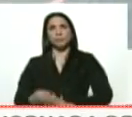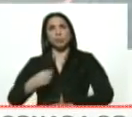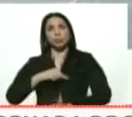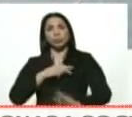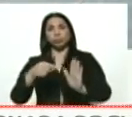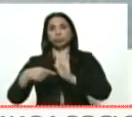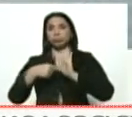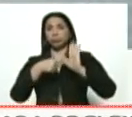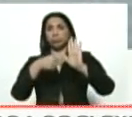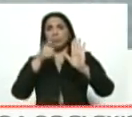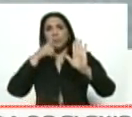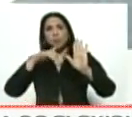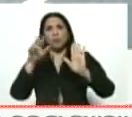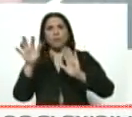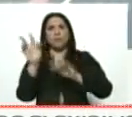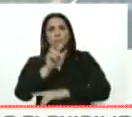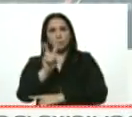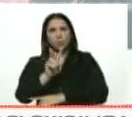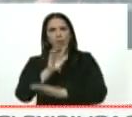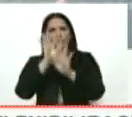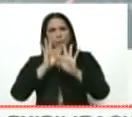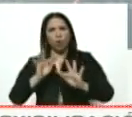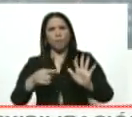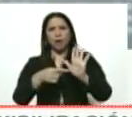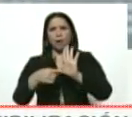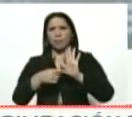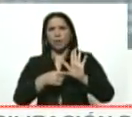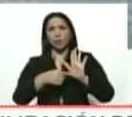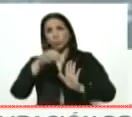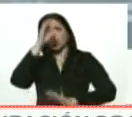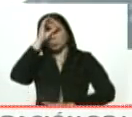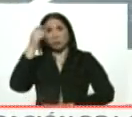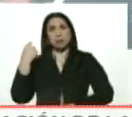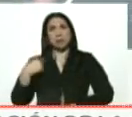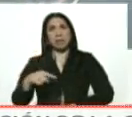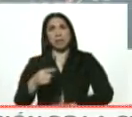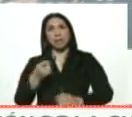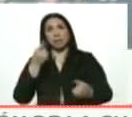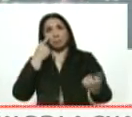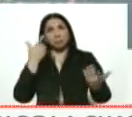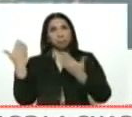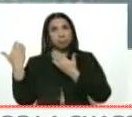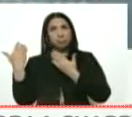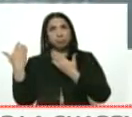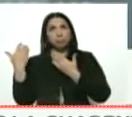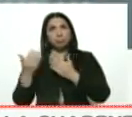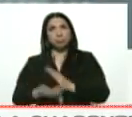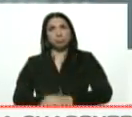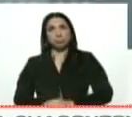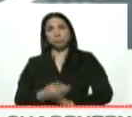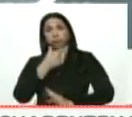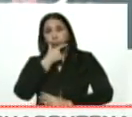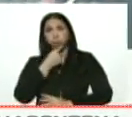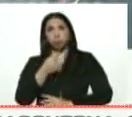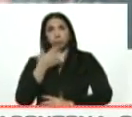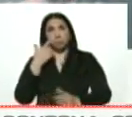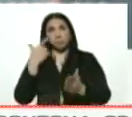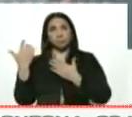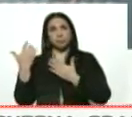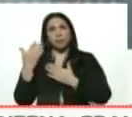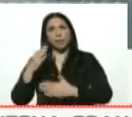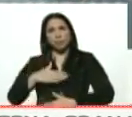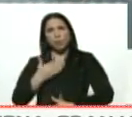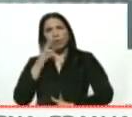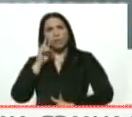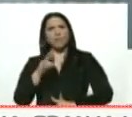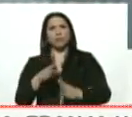el pueblo de Venezuela de forma ejemplar. Yo no sé si tienes imágenes para que las facilites en pantalla. Pueda ver todas las